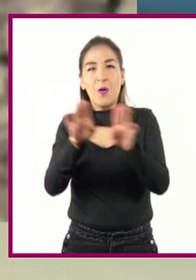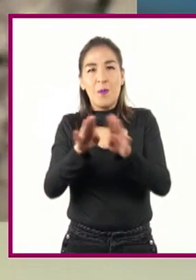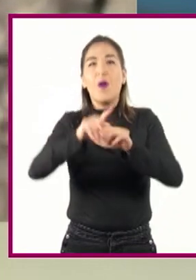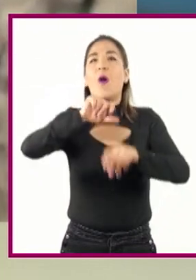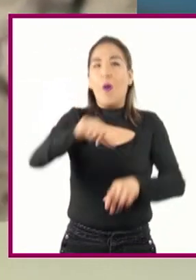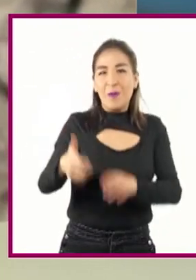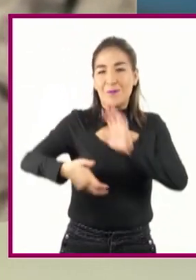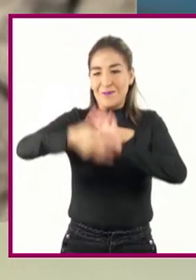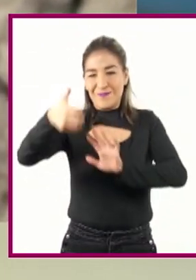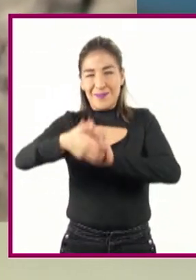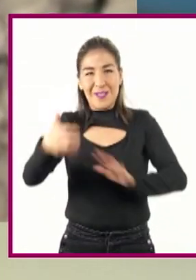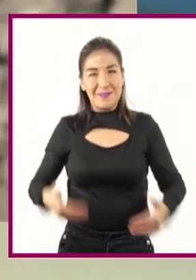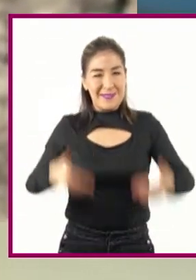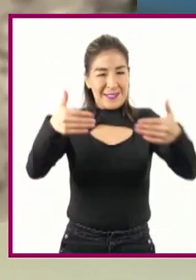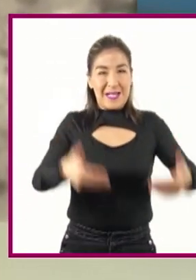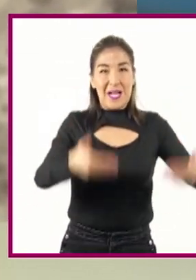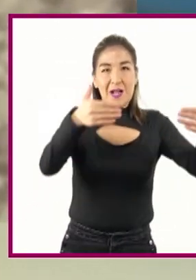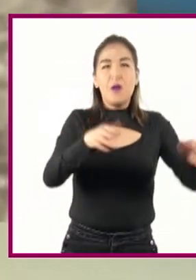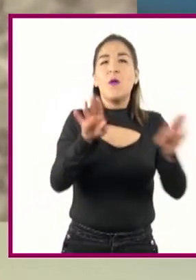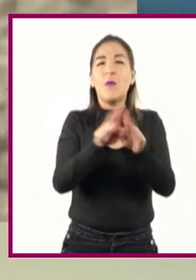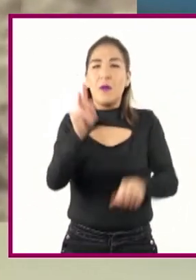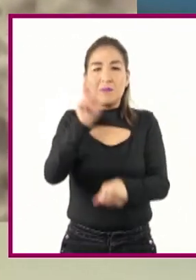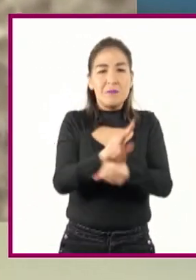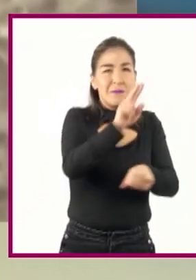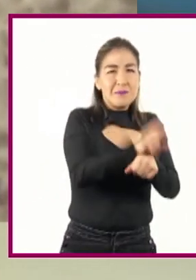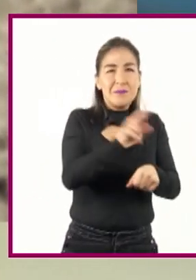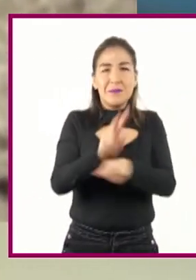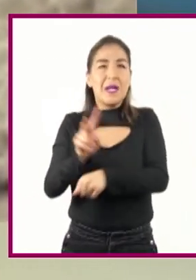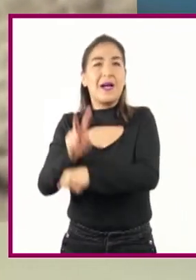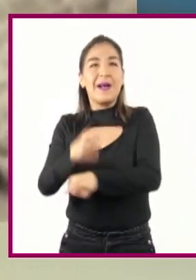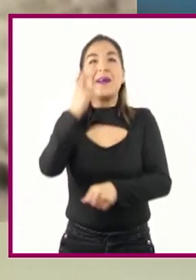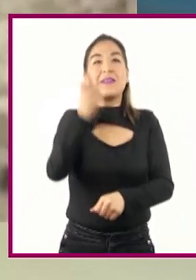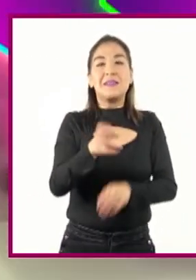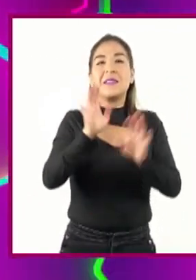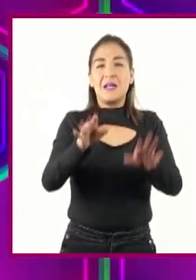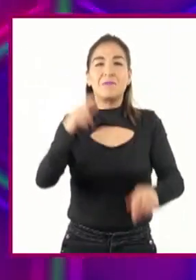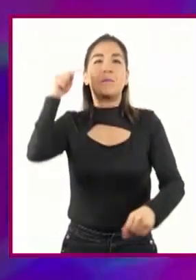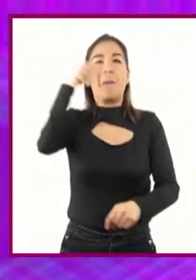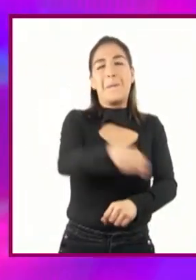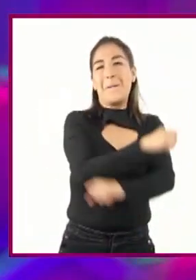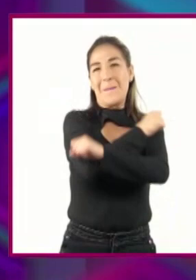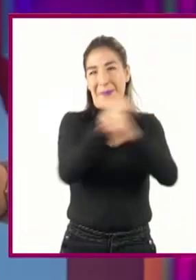trincheras, patrullaban y cada tanto lanzaban un ataque.